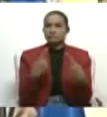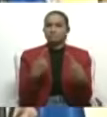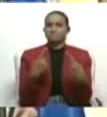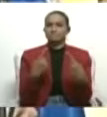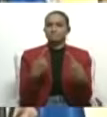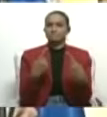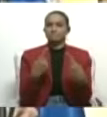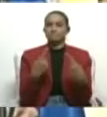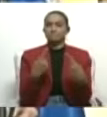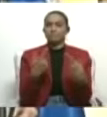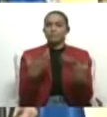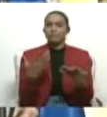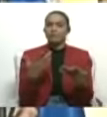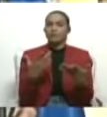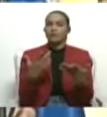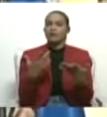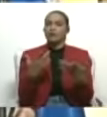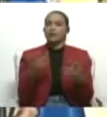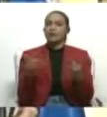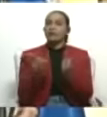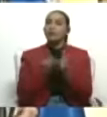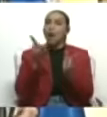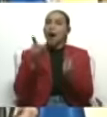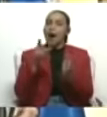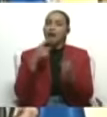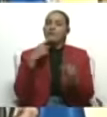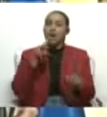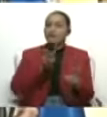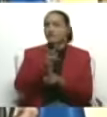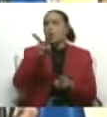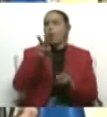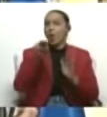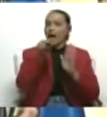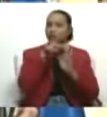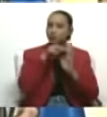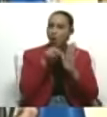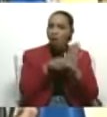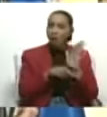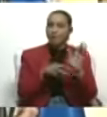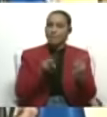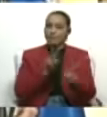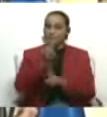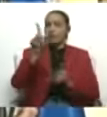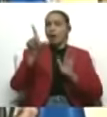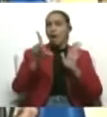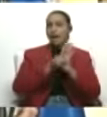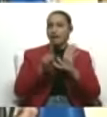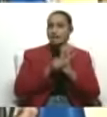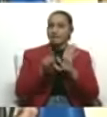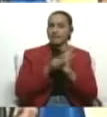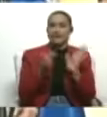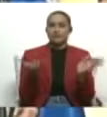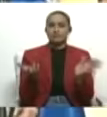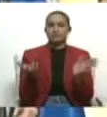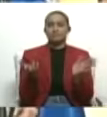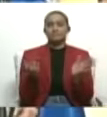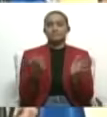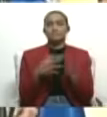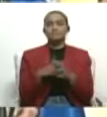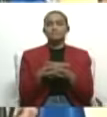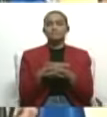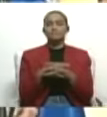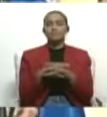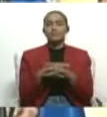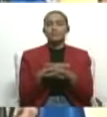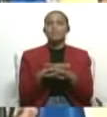las organizaciones sus principios que utilizaban como una herramienta, una